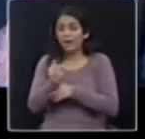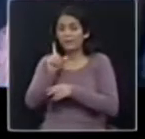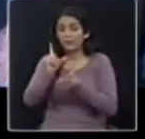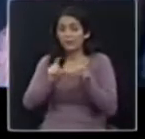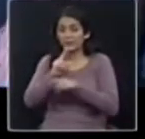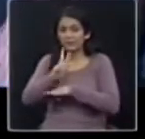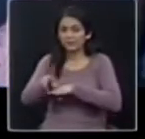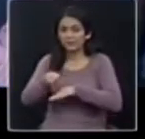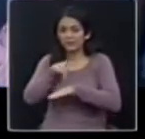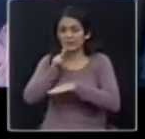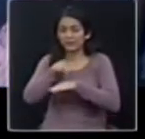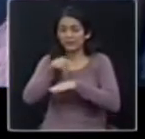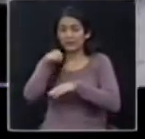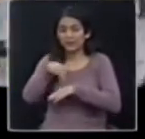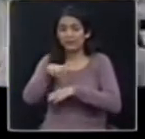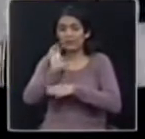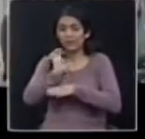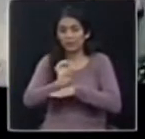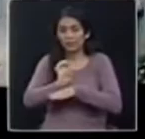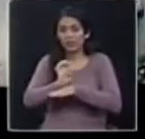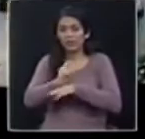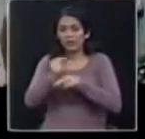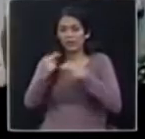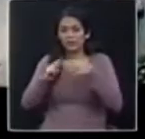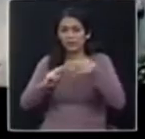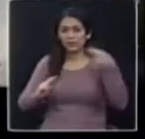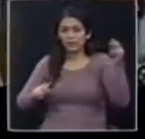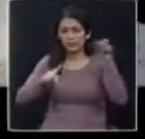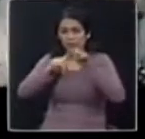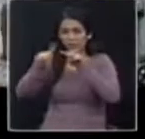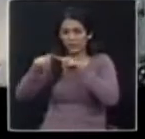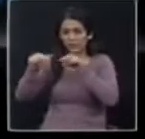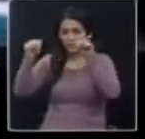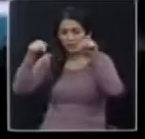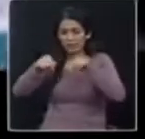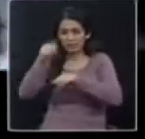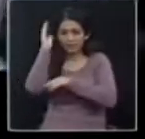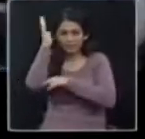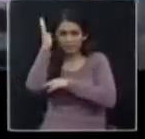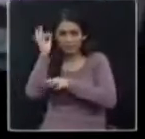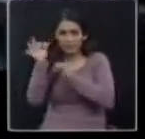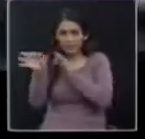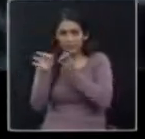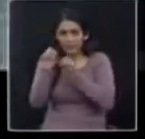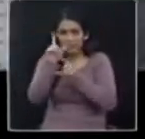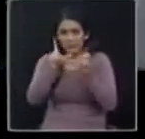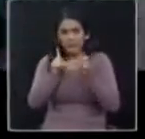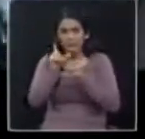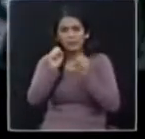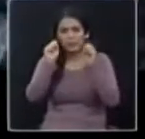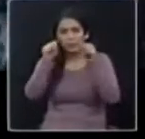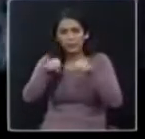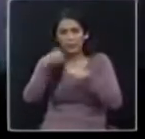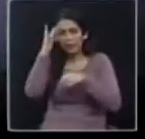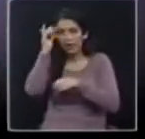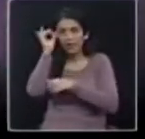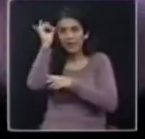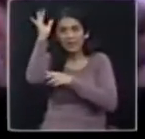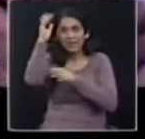de Ecuador y de la región, con el fin de que encuentren caminos diferentes, rompiendo el estatus y que predomine la